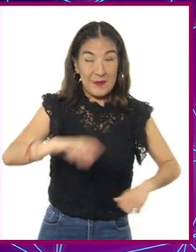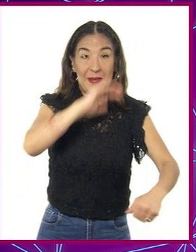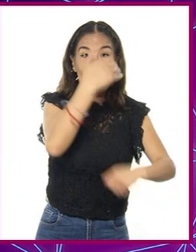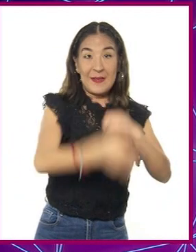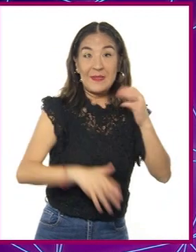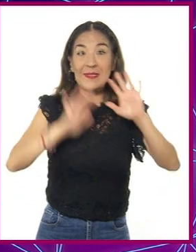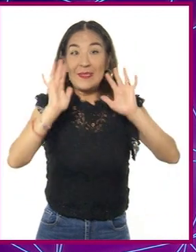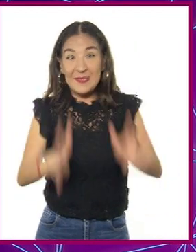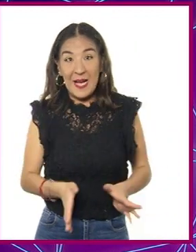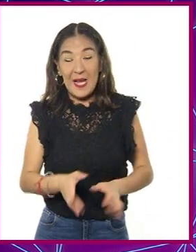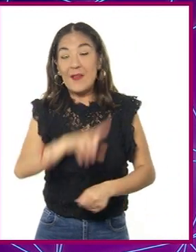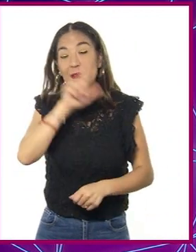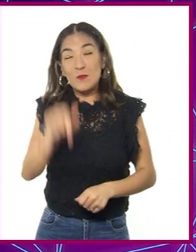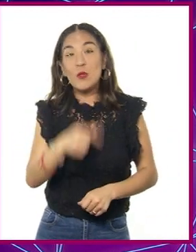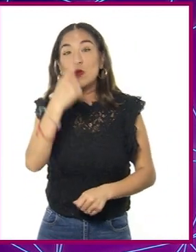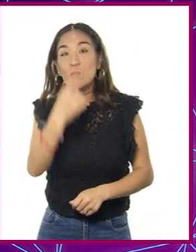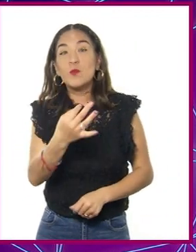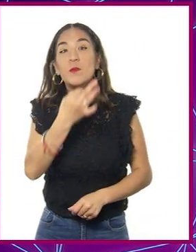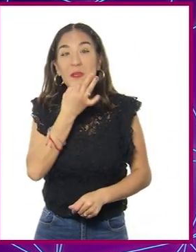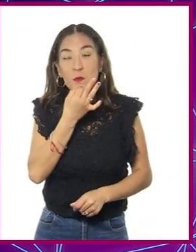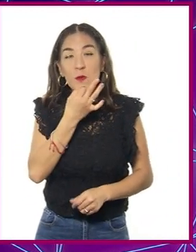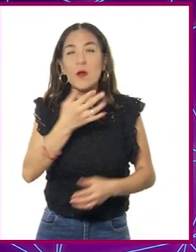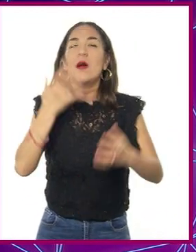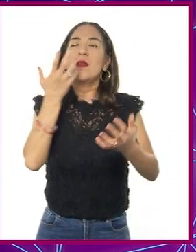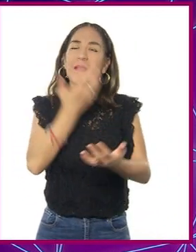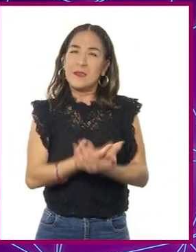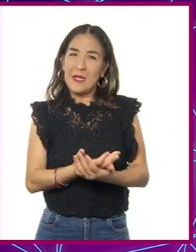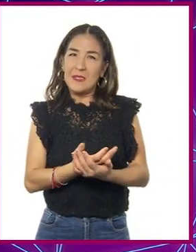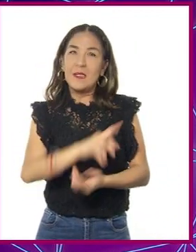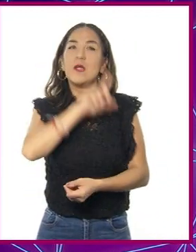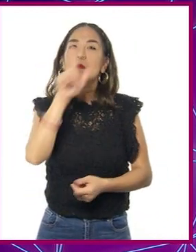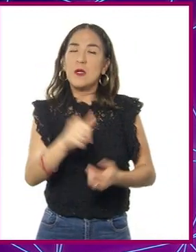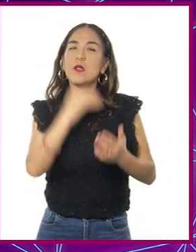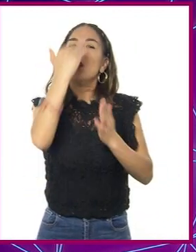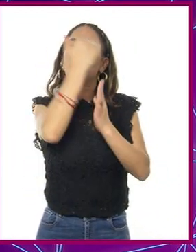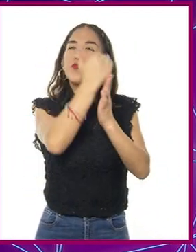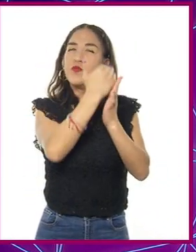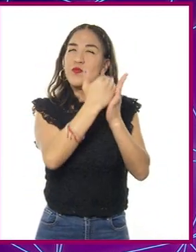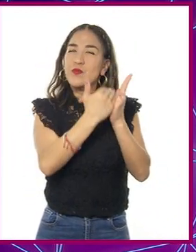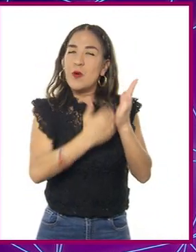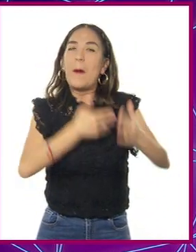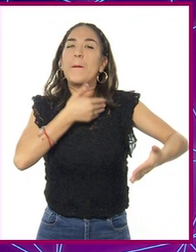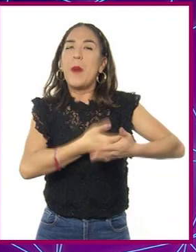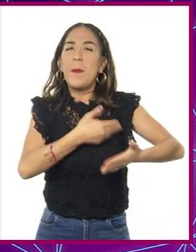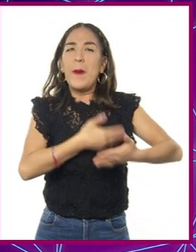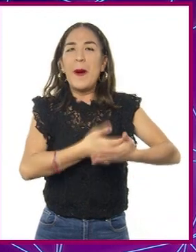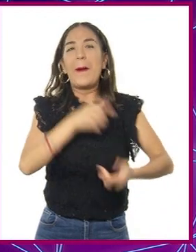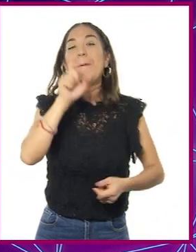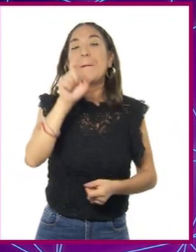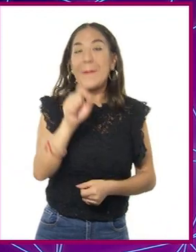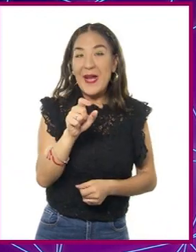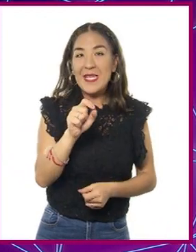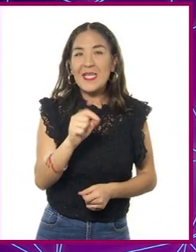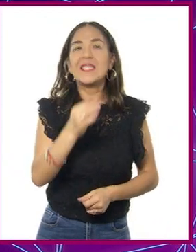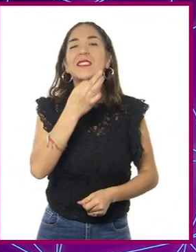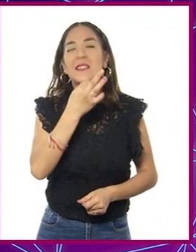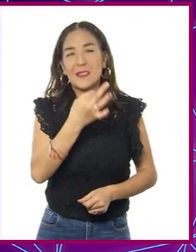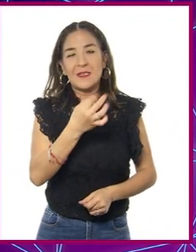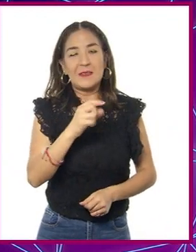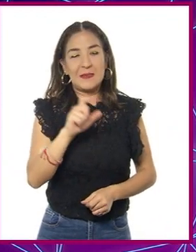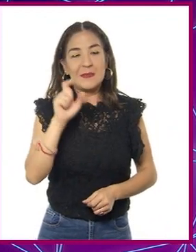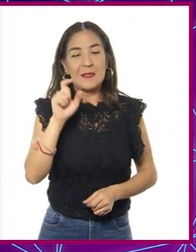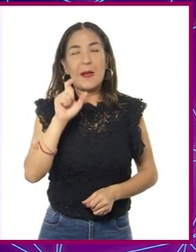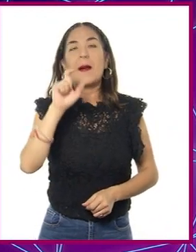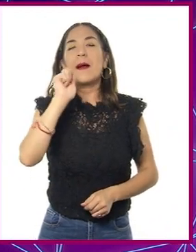las actividades, las pulsaciones de Leslie disminuyeron a 20, es decir, tuvo una frecuencia